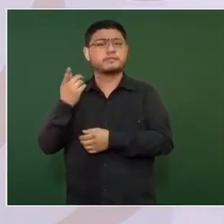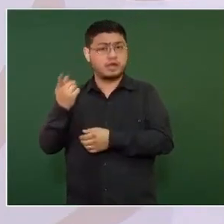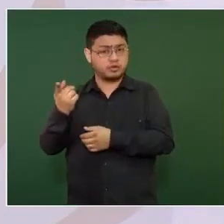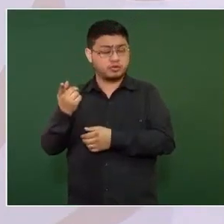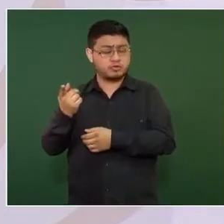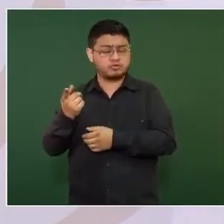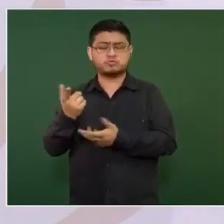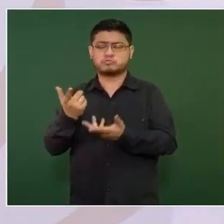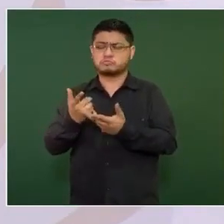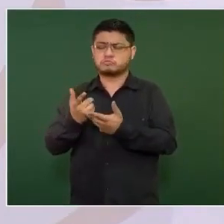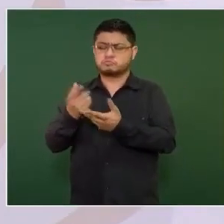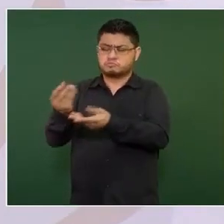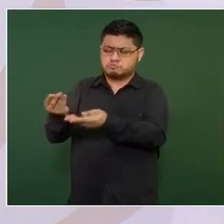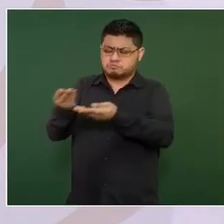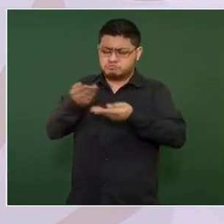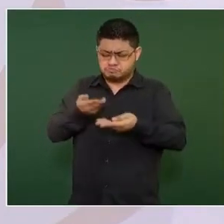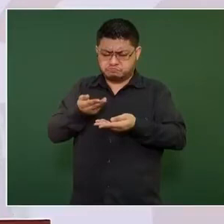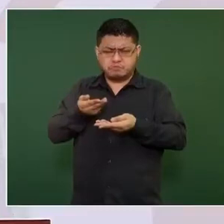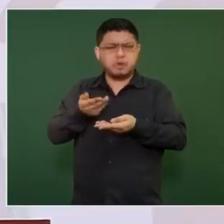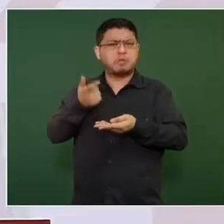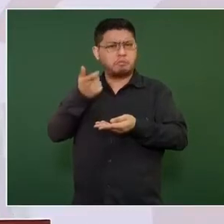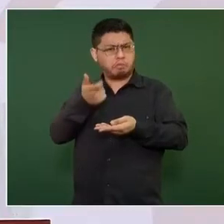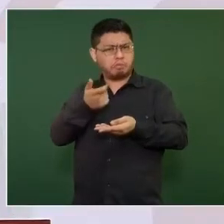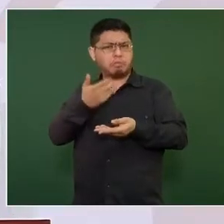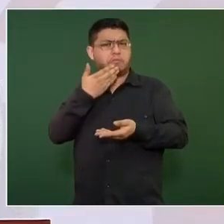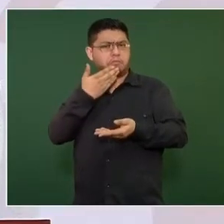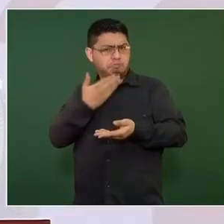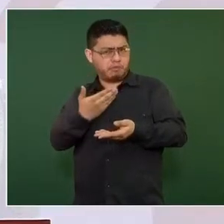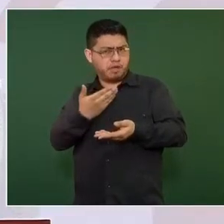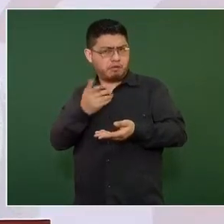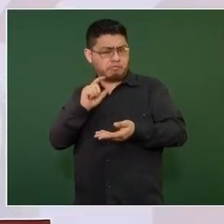obtenido ganancias razonables,